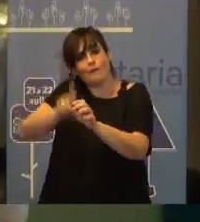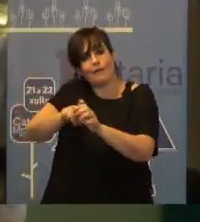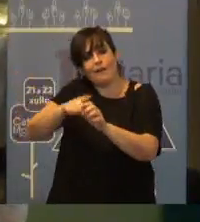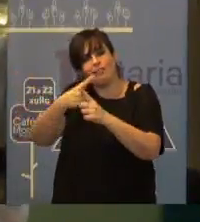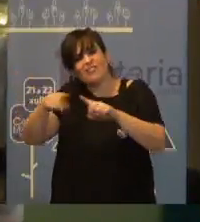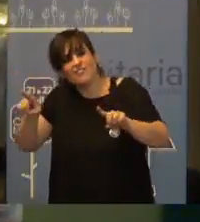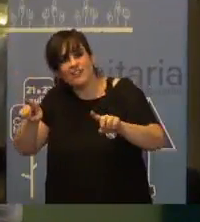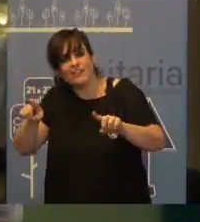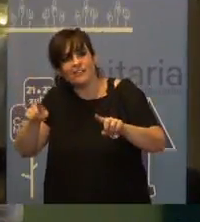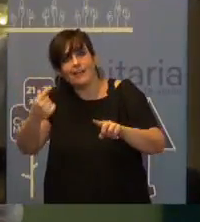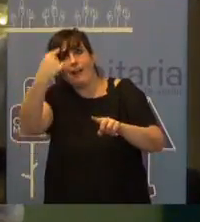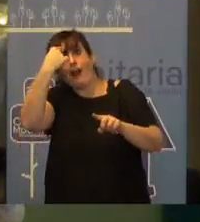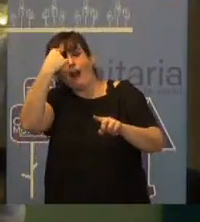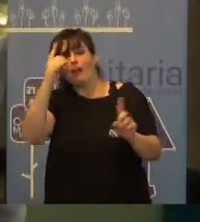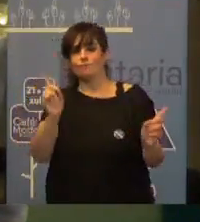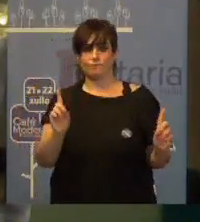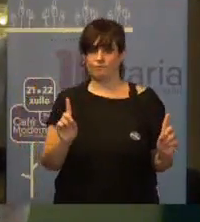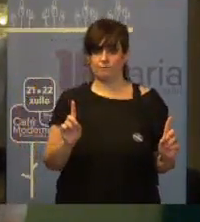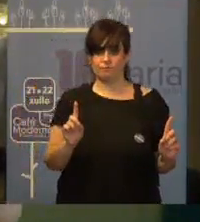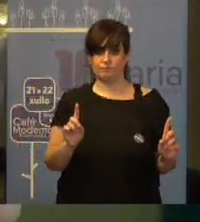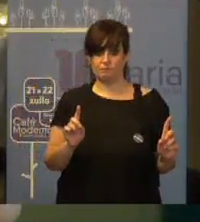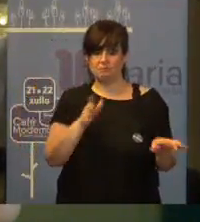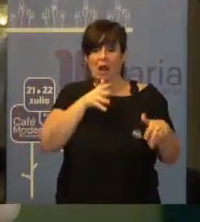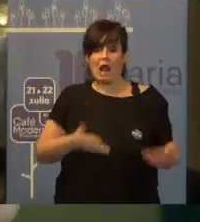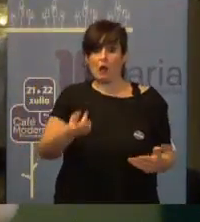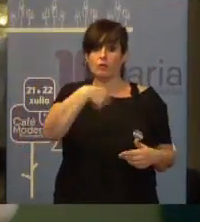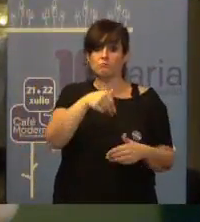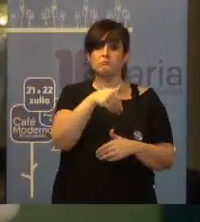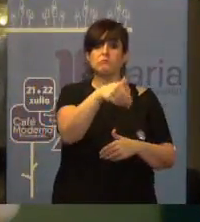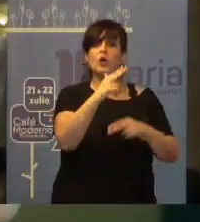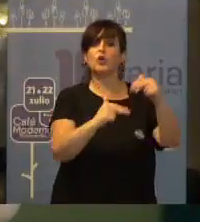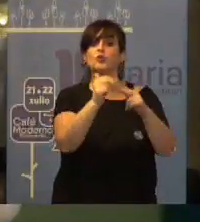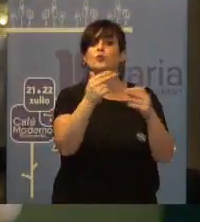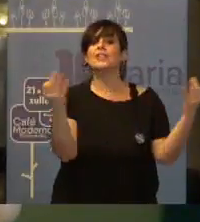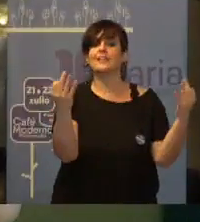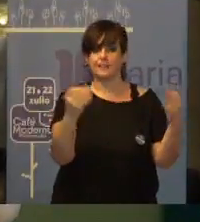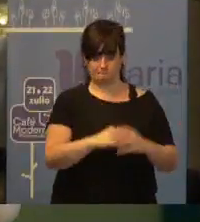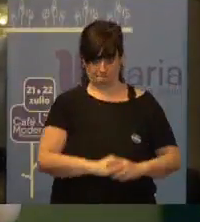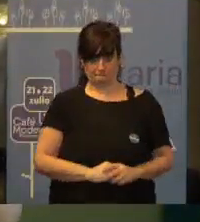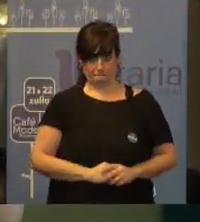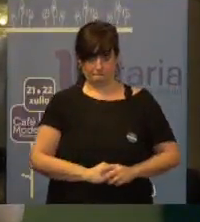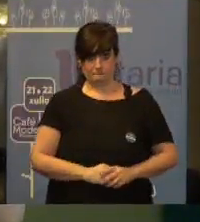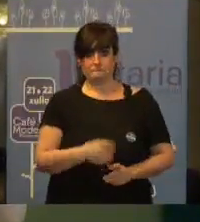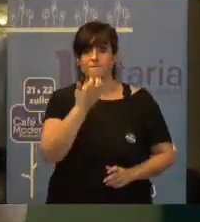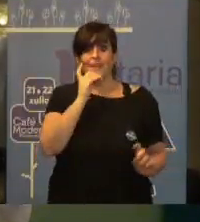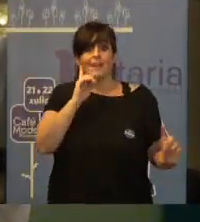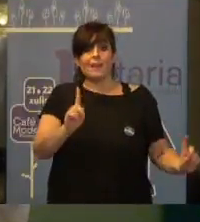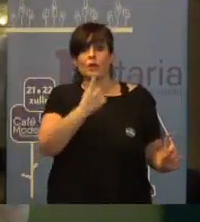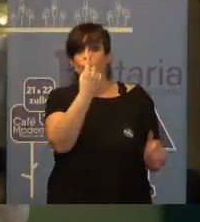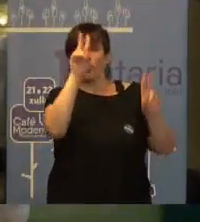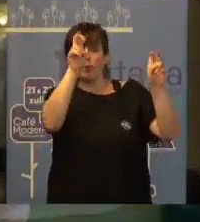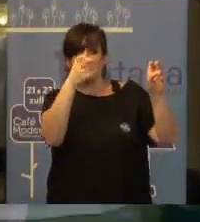Digo, bueno, isto é o que temos, que é o que podemos construir con eso. E cando un tema non nos